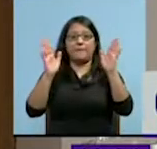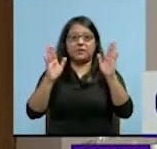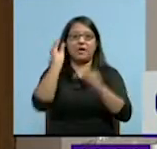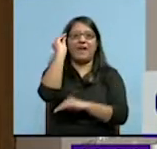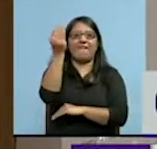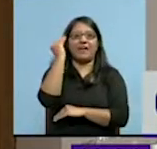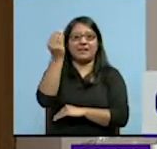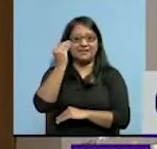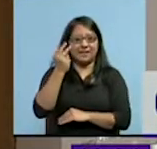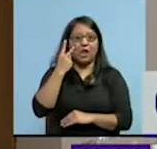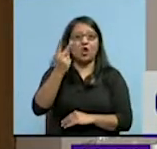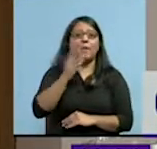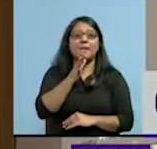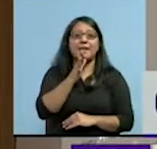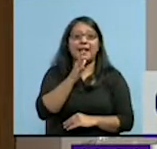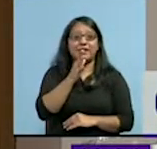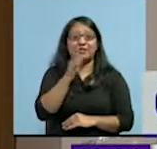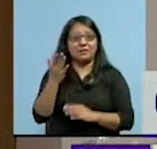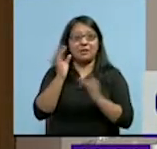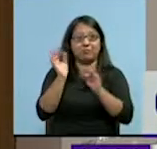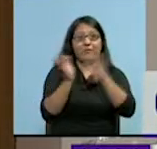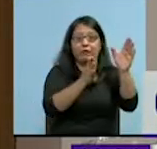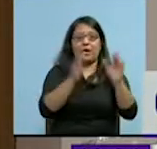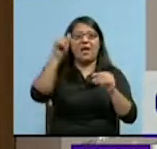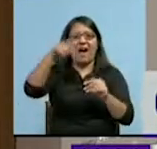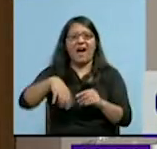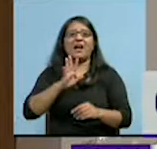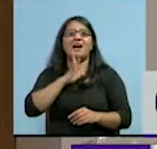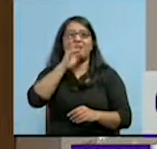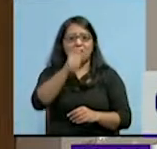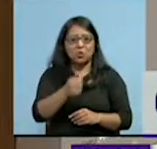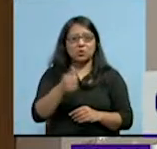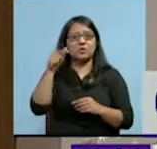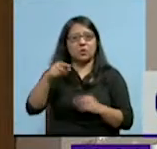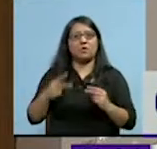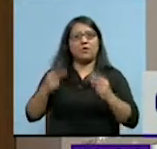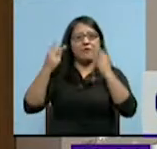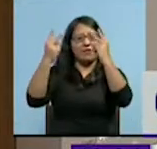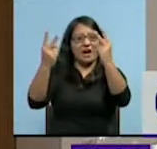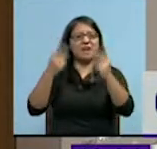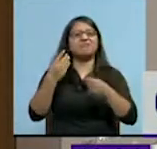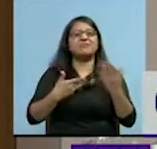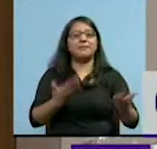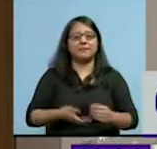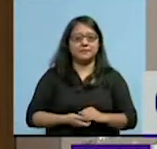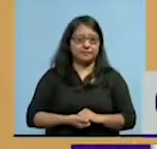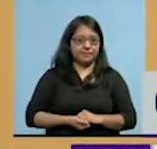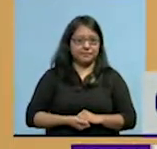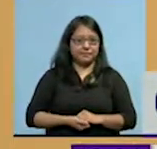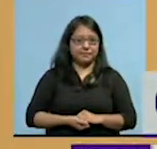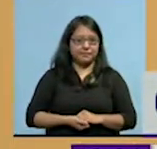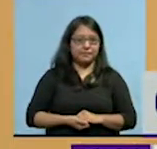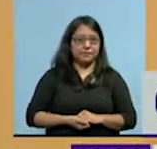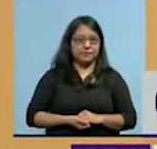brasil-2014 pero que te conmovió en este en este viaje a rusia sí bueno hubieron